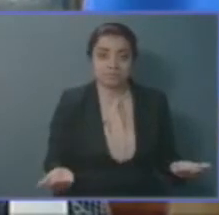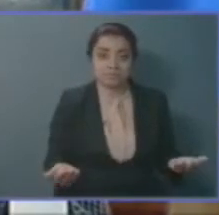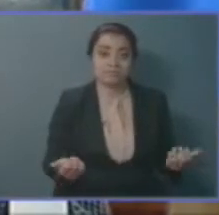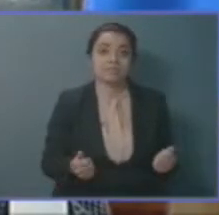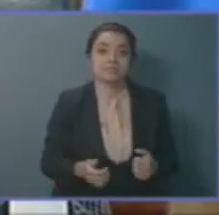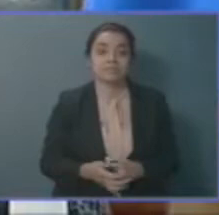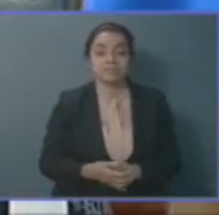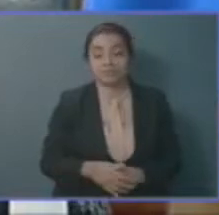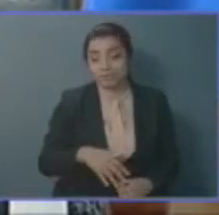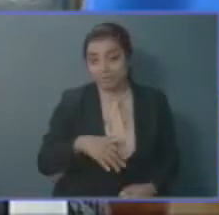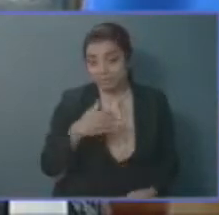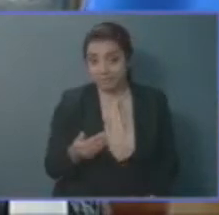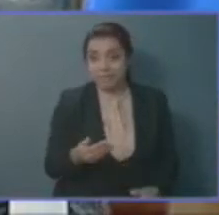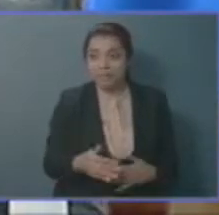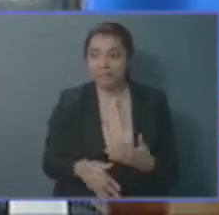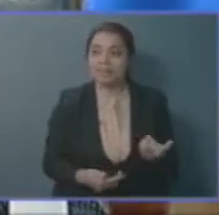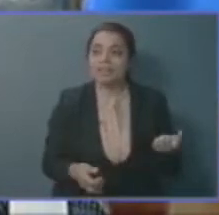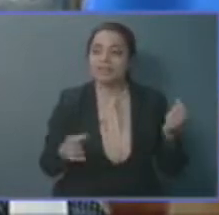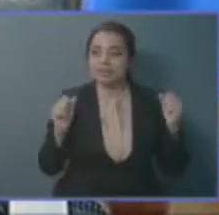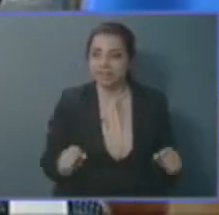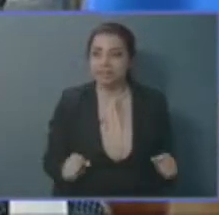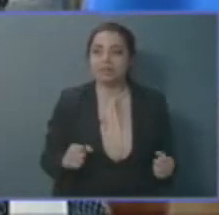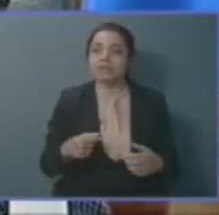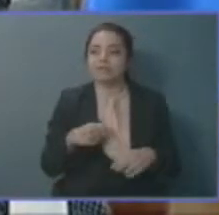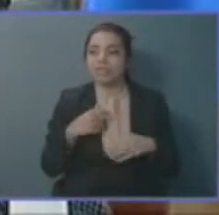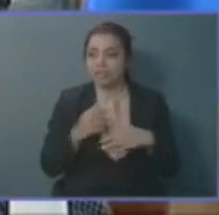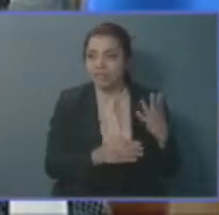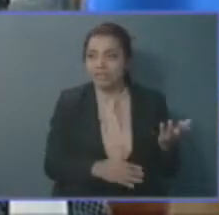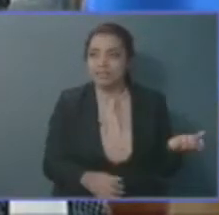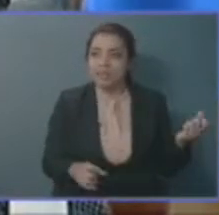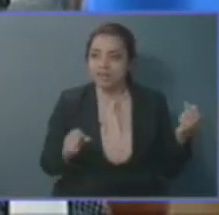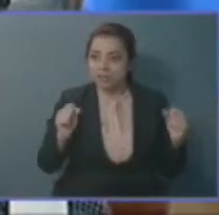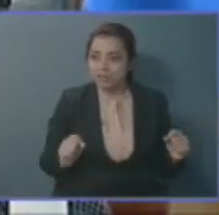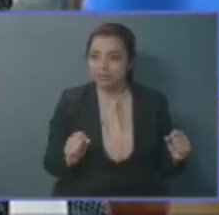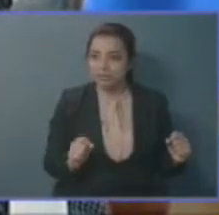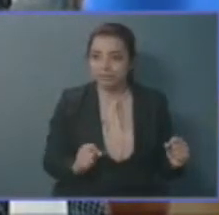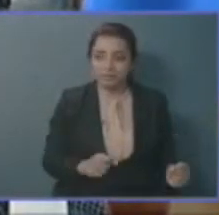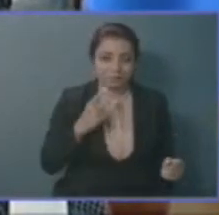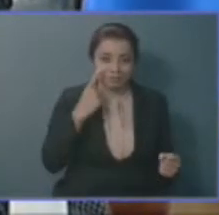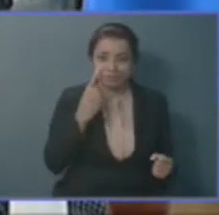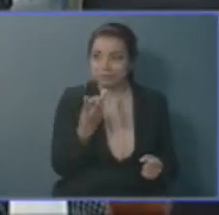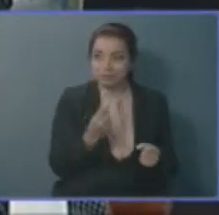pero un espejo actualizado del decreto